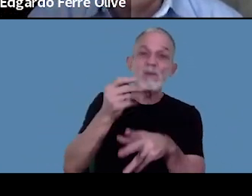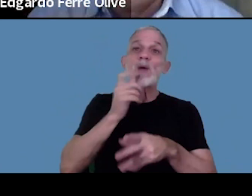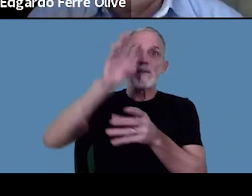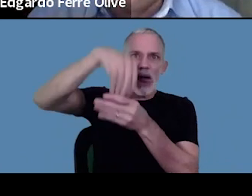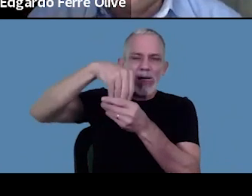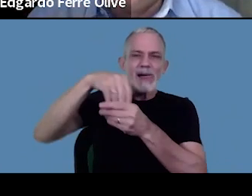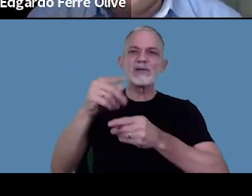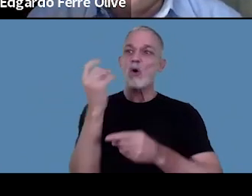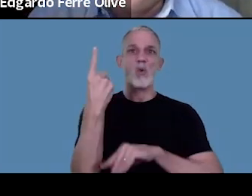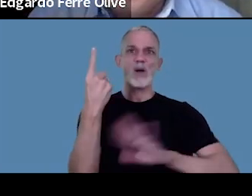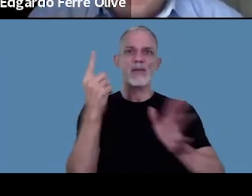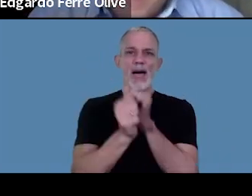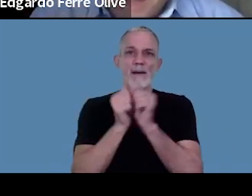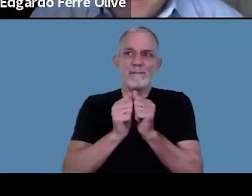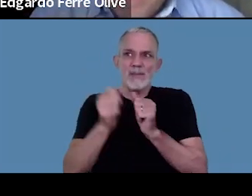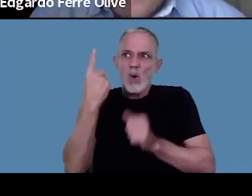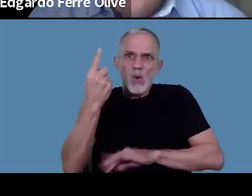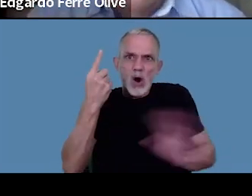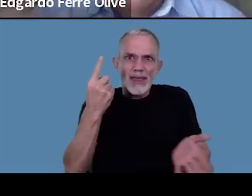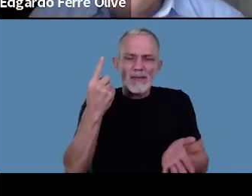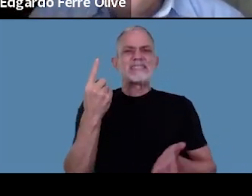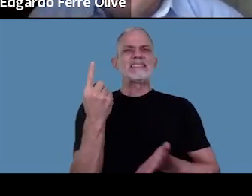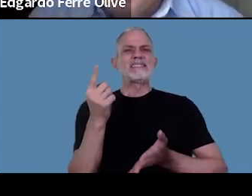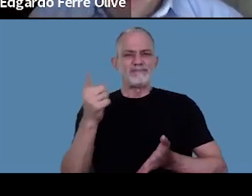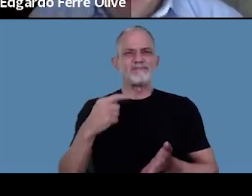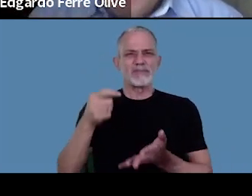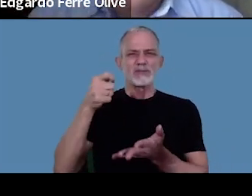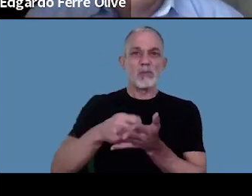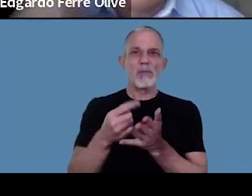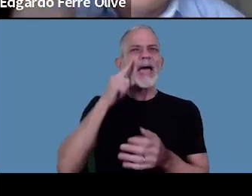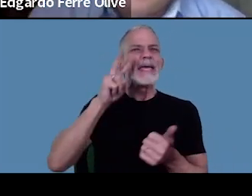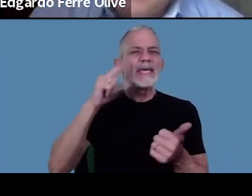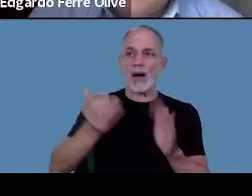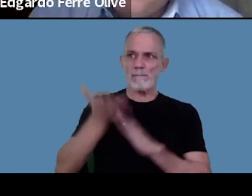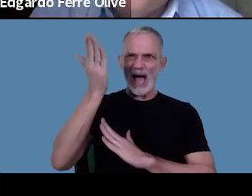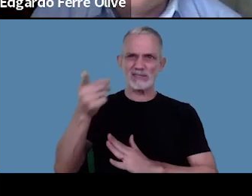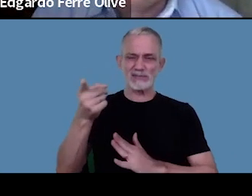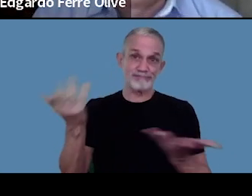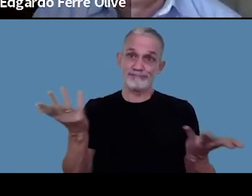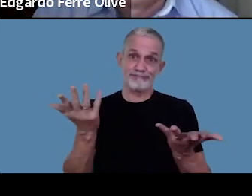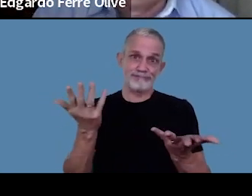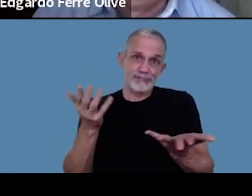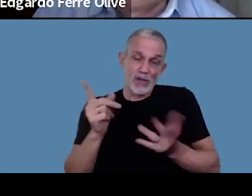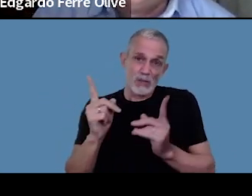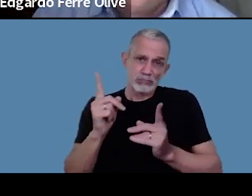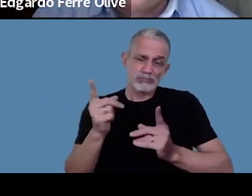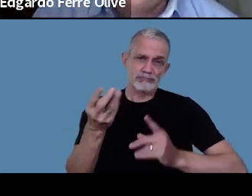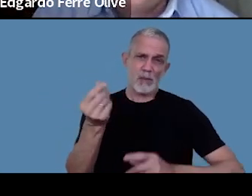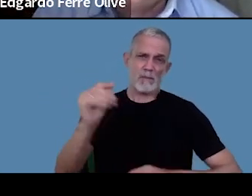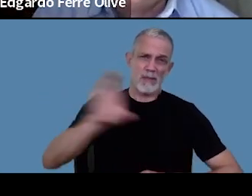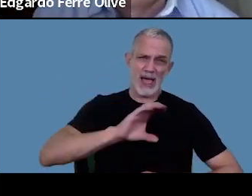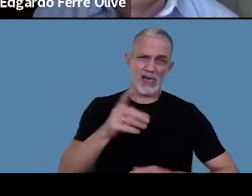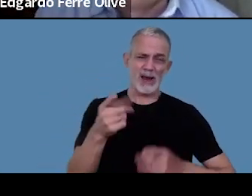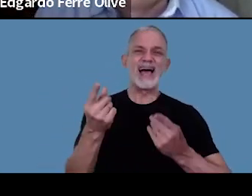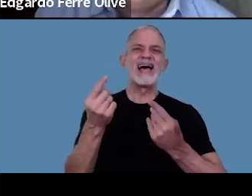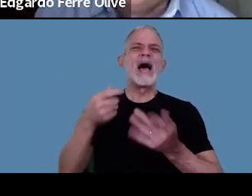solo productor, me voy a encontrar que voy a incrementar el IVA. Va a ser de carácter regresivo, pero que el que va a terminar